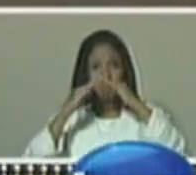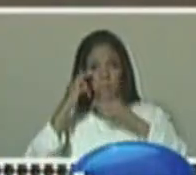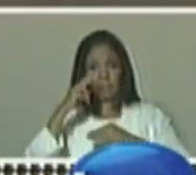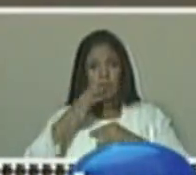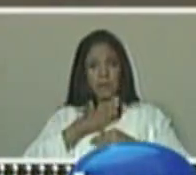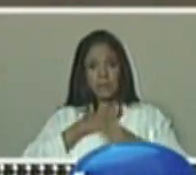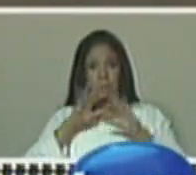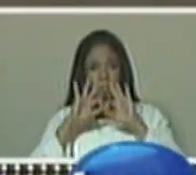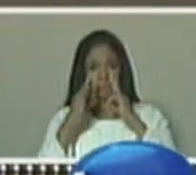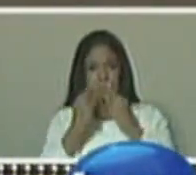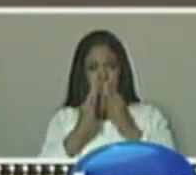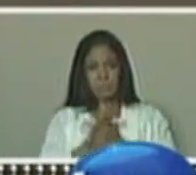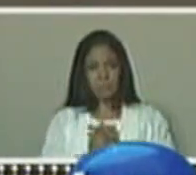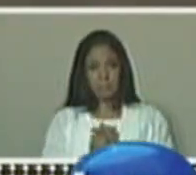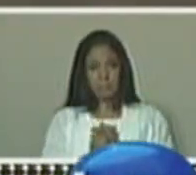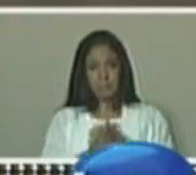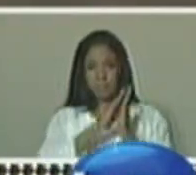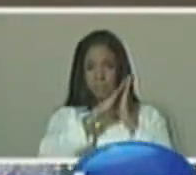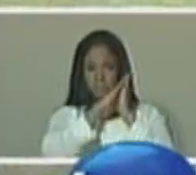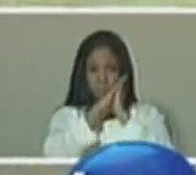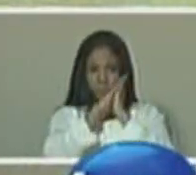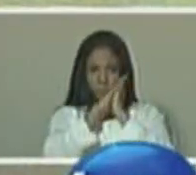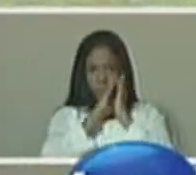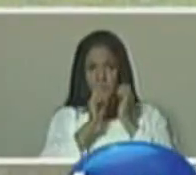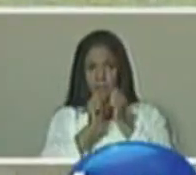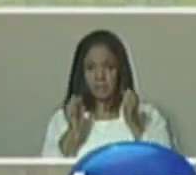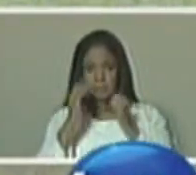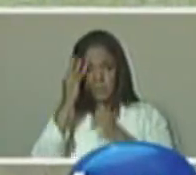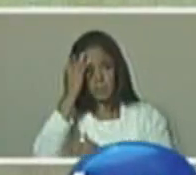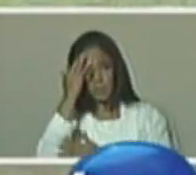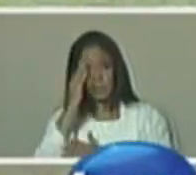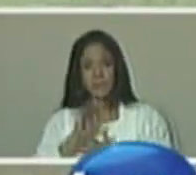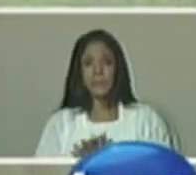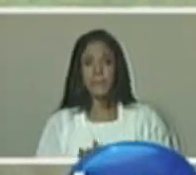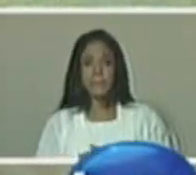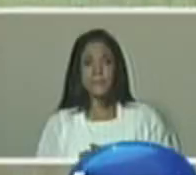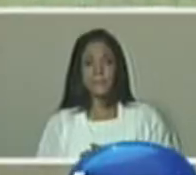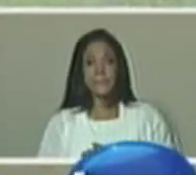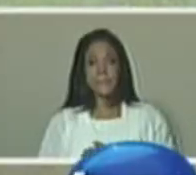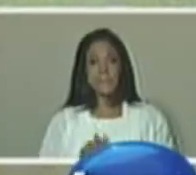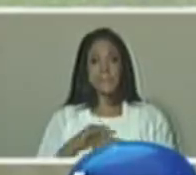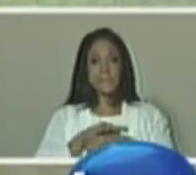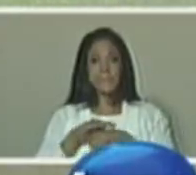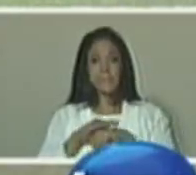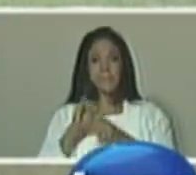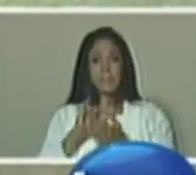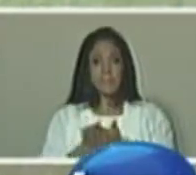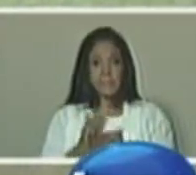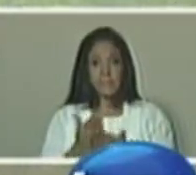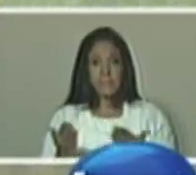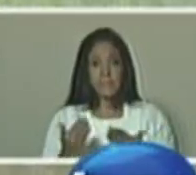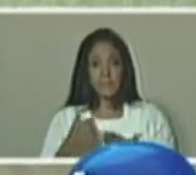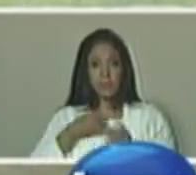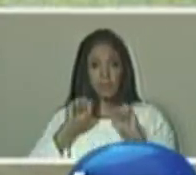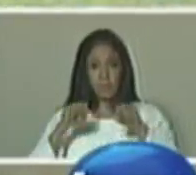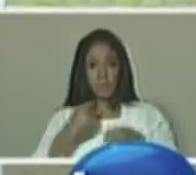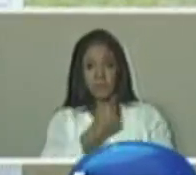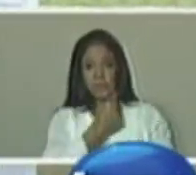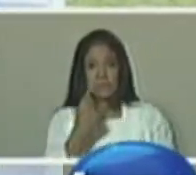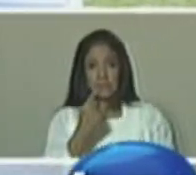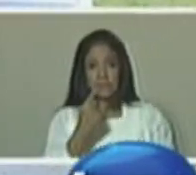familia dormir sin ninguna preocupación. En base a esto, puedo decir que las